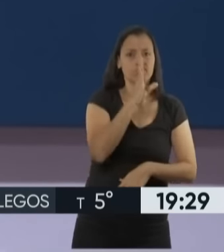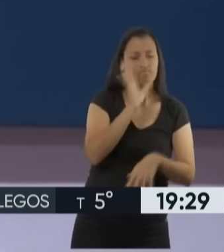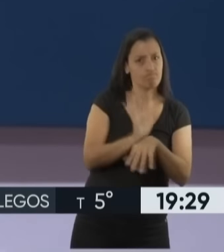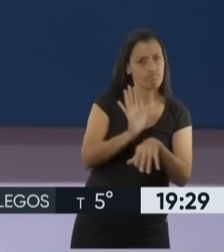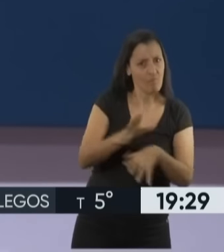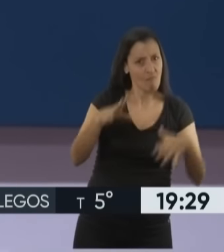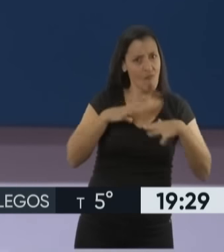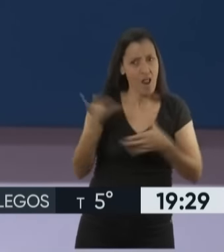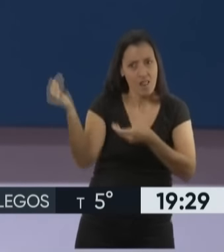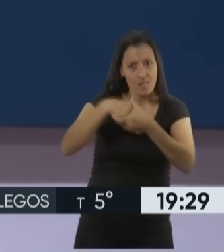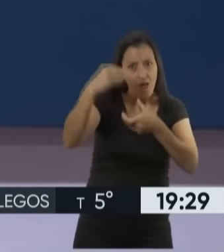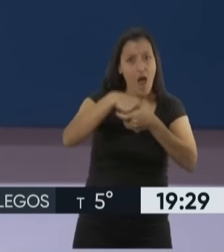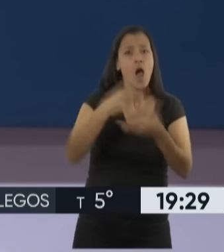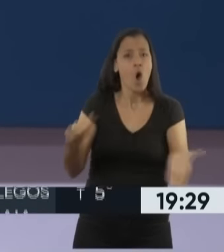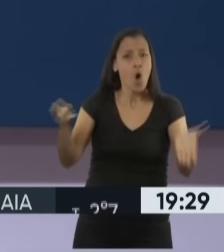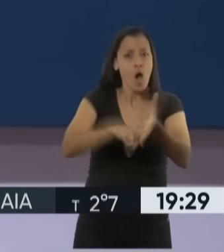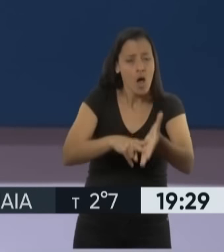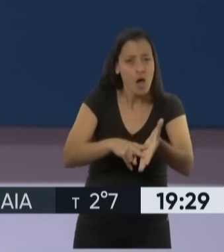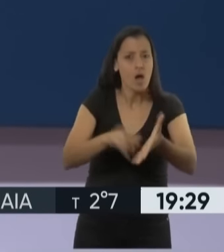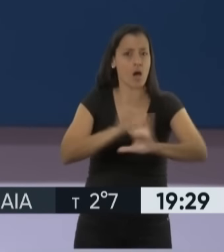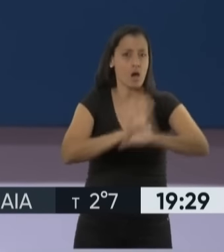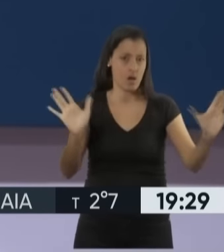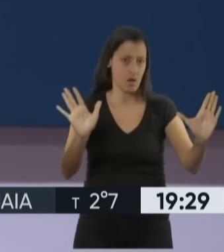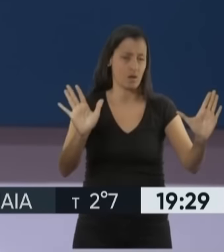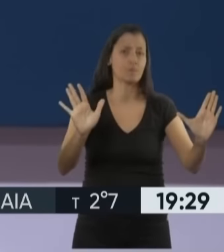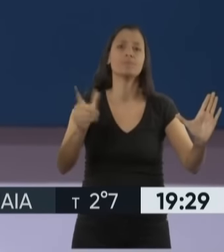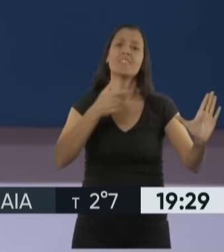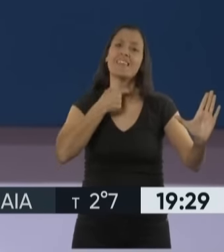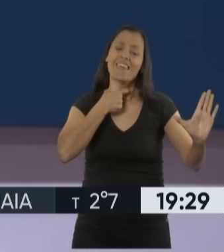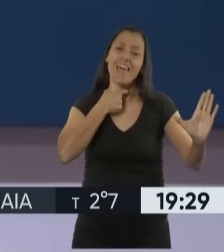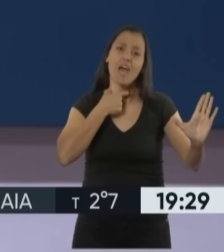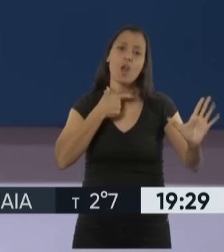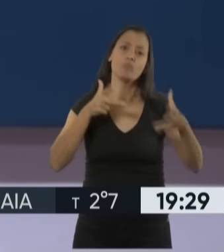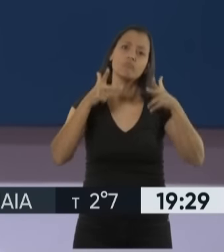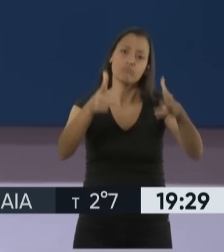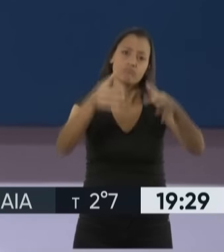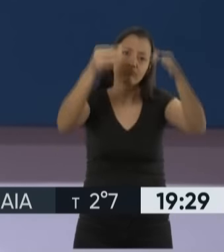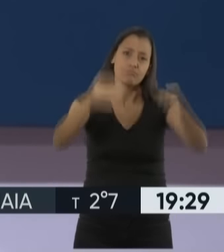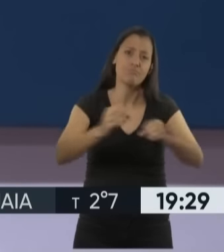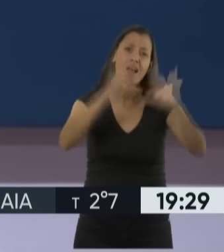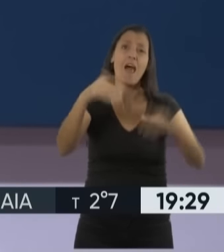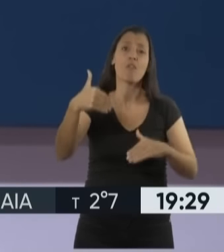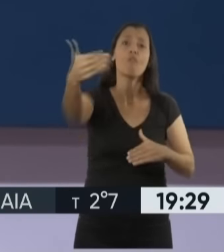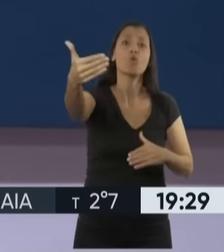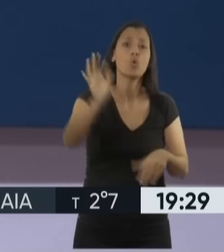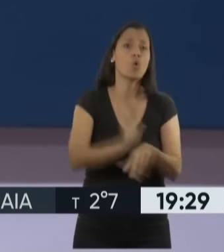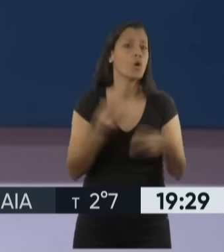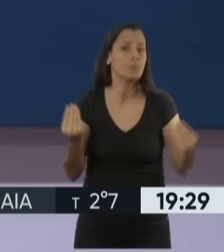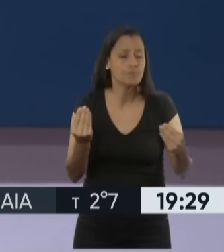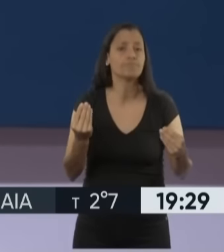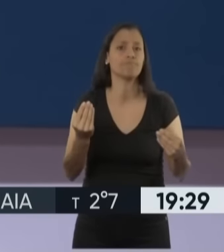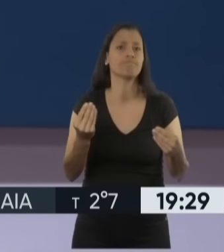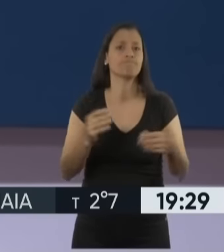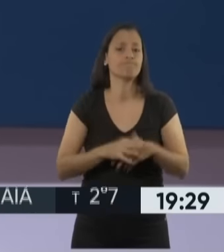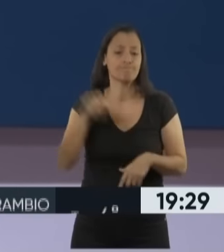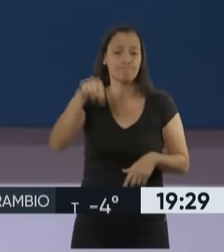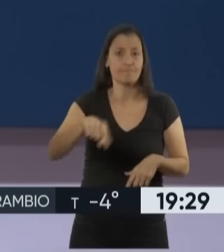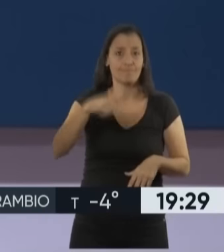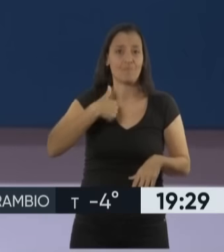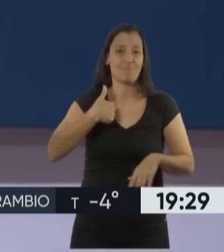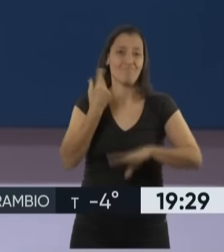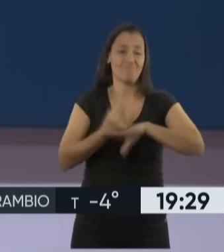para que esto no vuelva a suceder hirabe quisiera dejar sentado para el futuro que el hecho de ser país